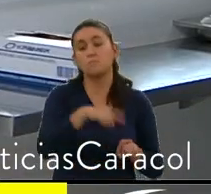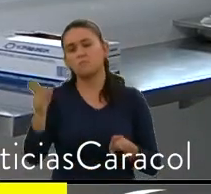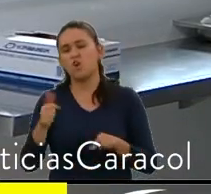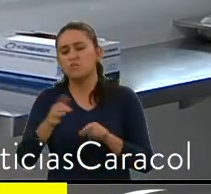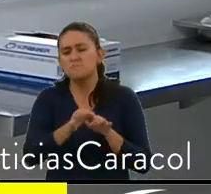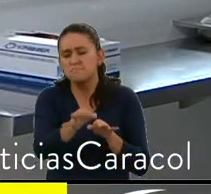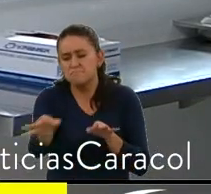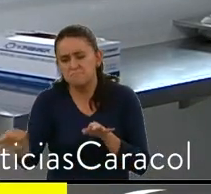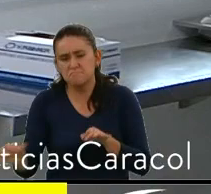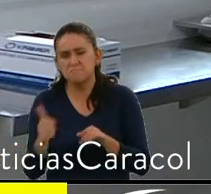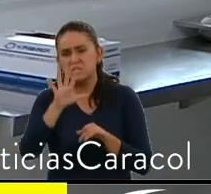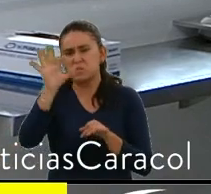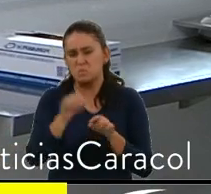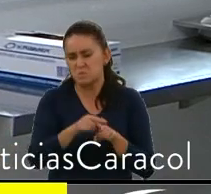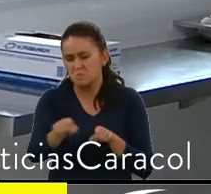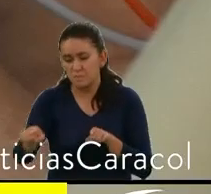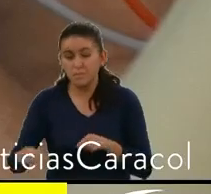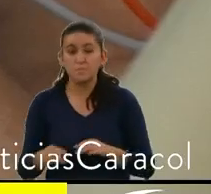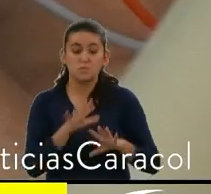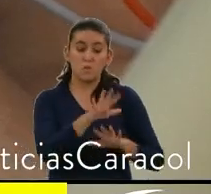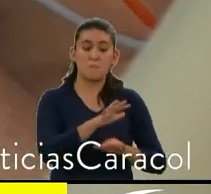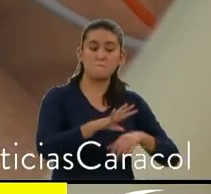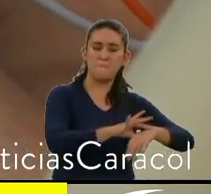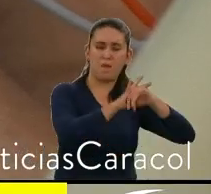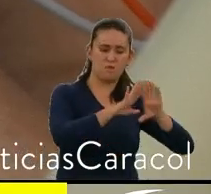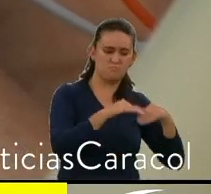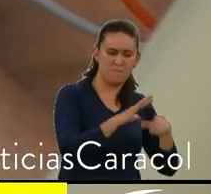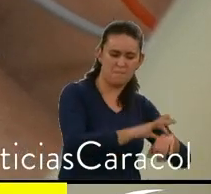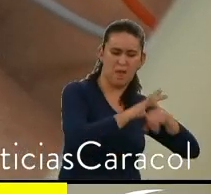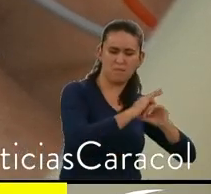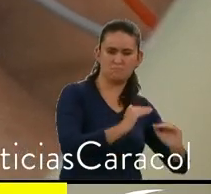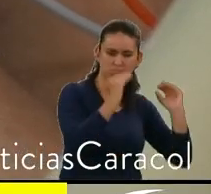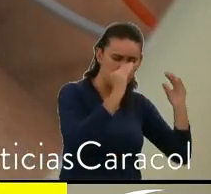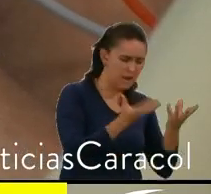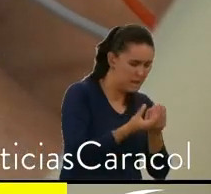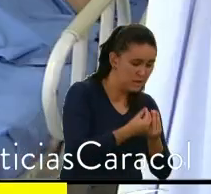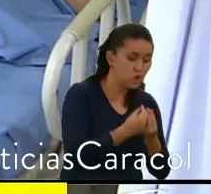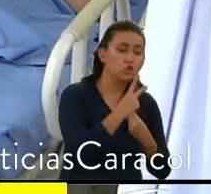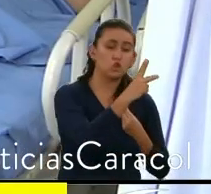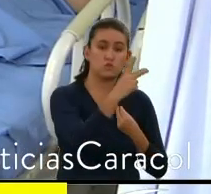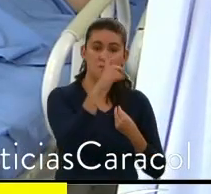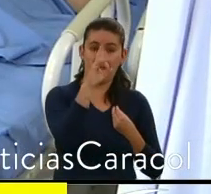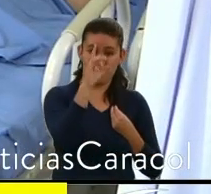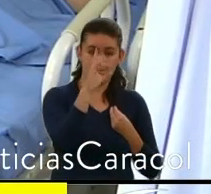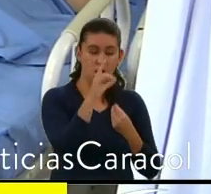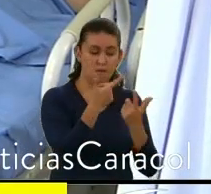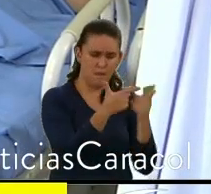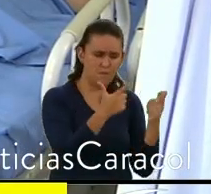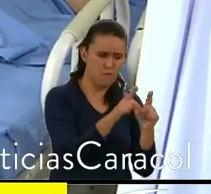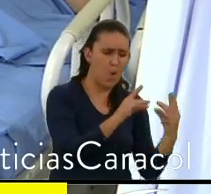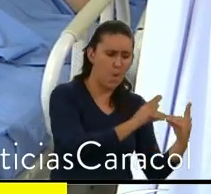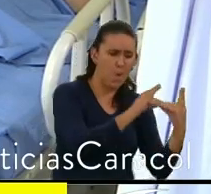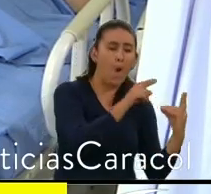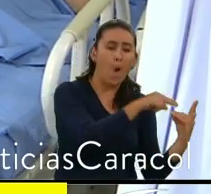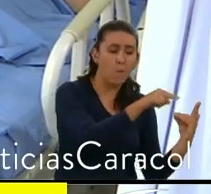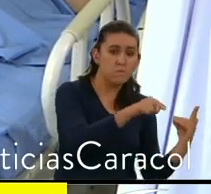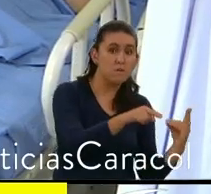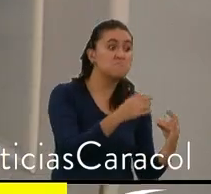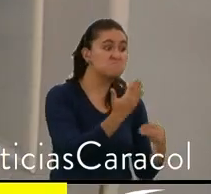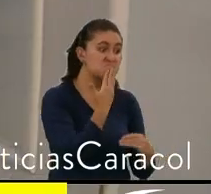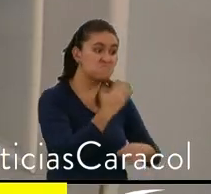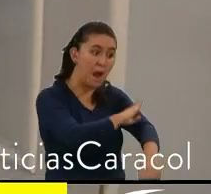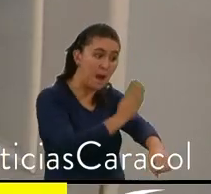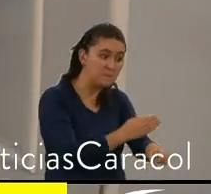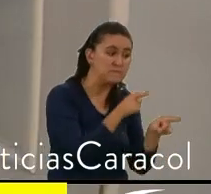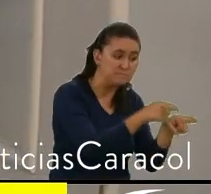Antioquia. El Colegio de Médicos explica que aunque hay 215 camas disponibles en los hospitales donde hay capacidad,